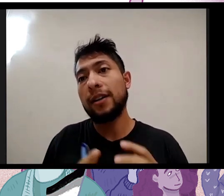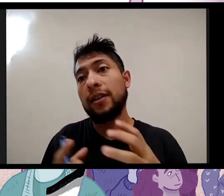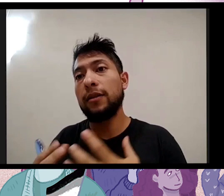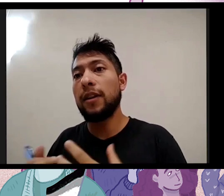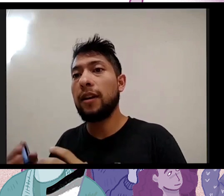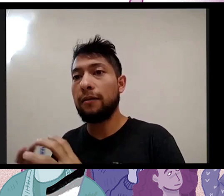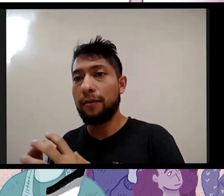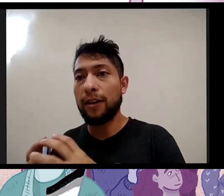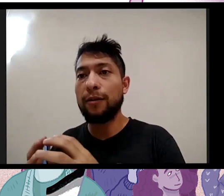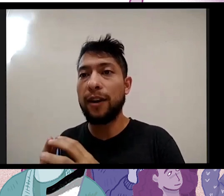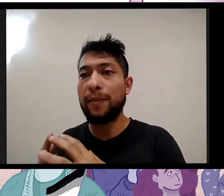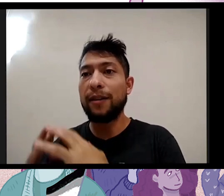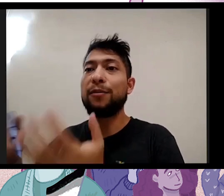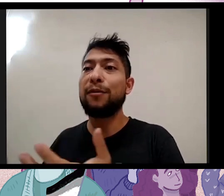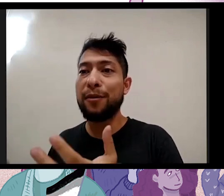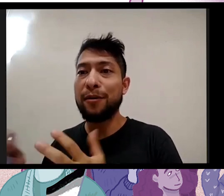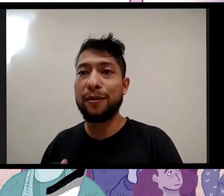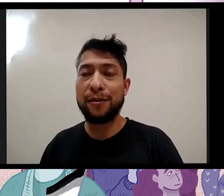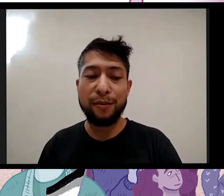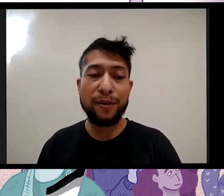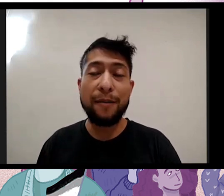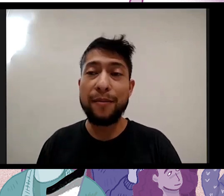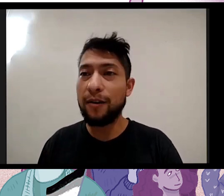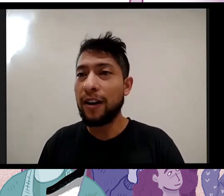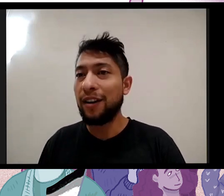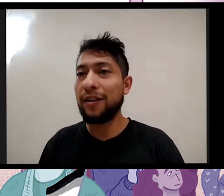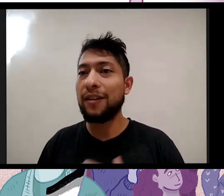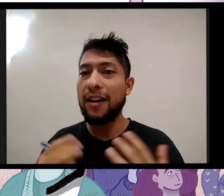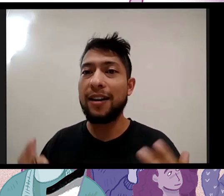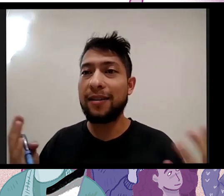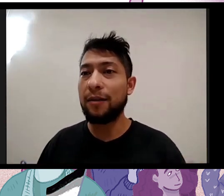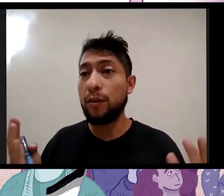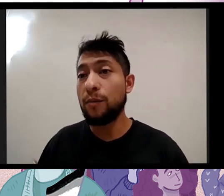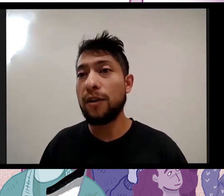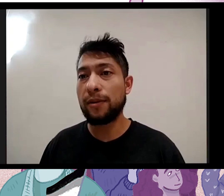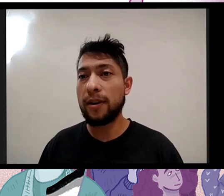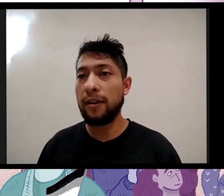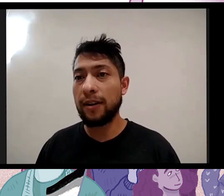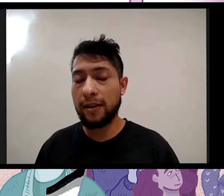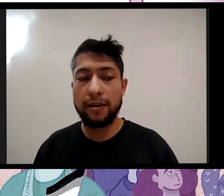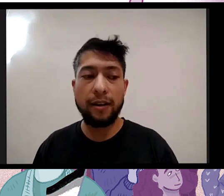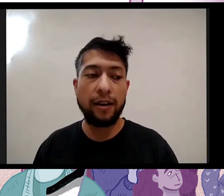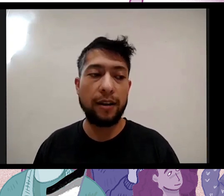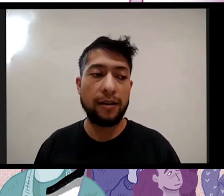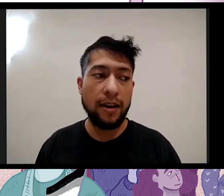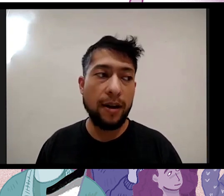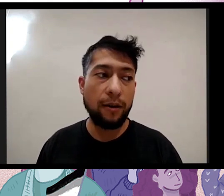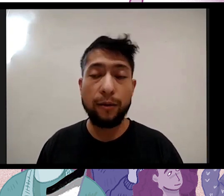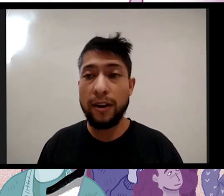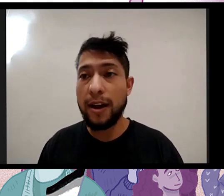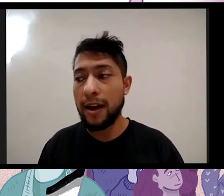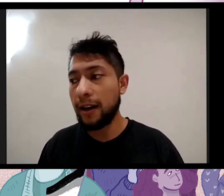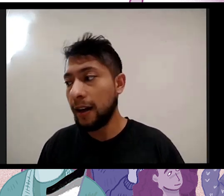que nace en OTD como que emprende su propio camino, y hoy en día es un grupo de personas intersex que se